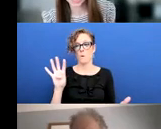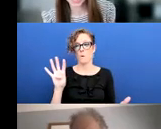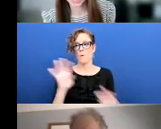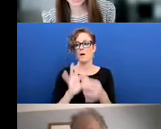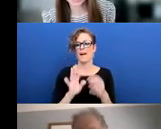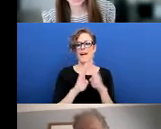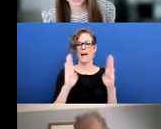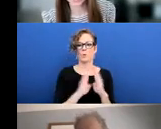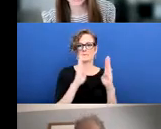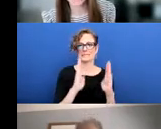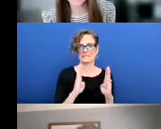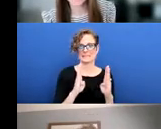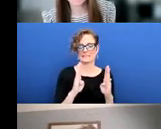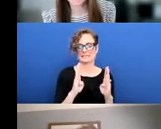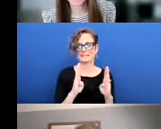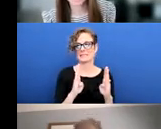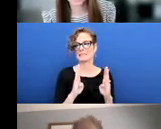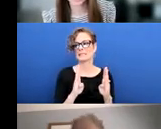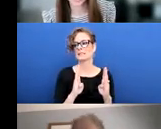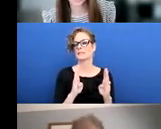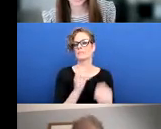1304 tiene que ver con vivienda